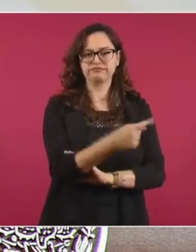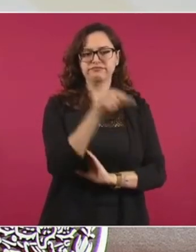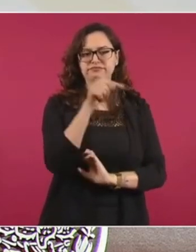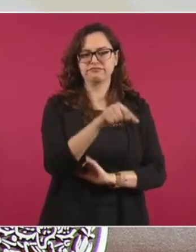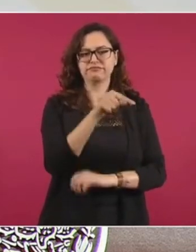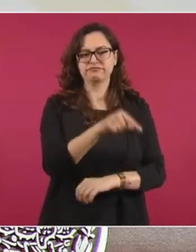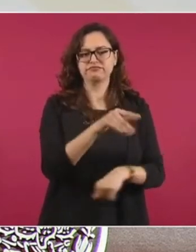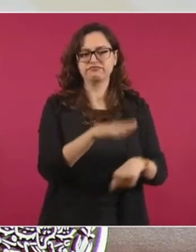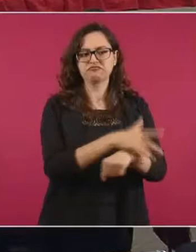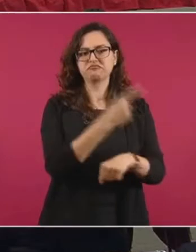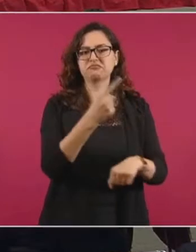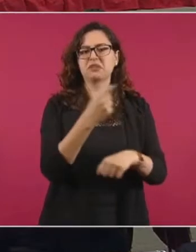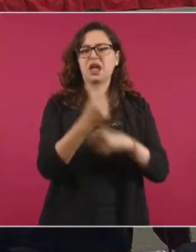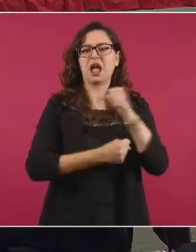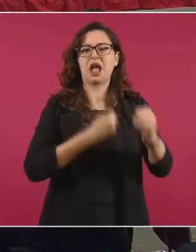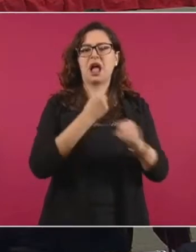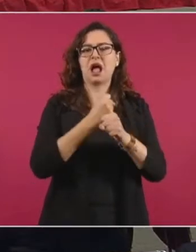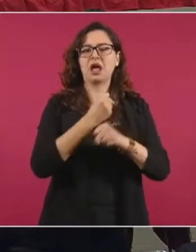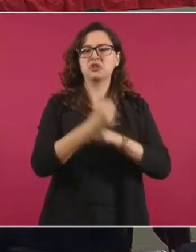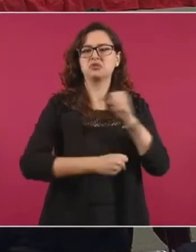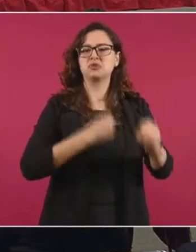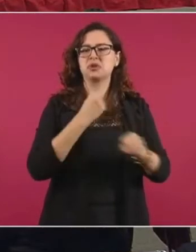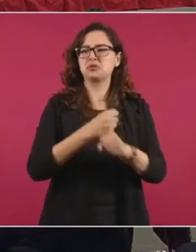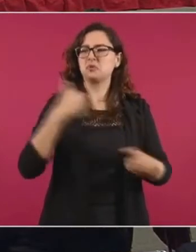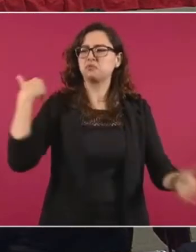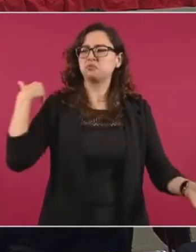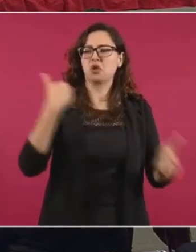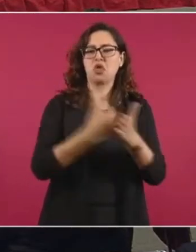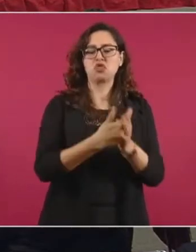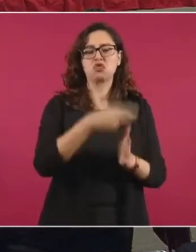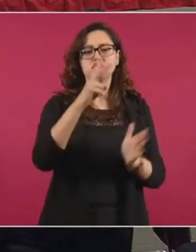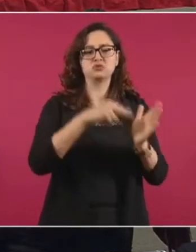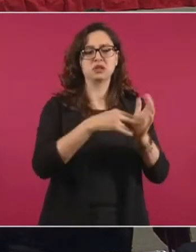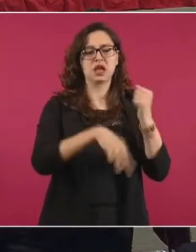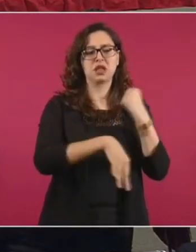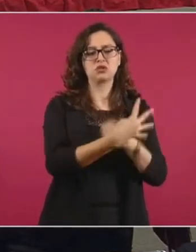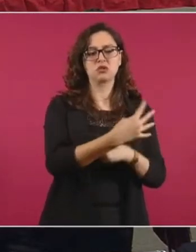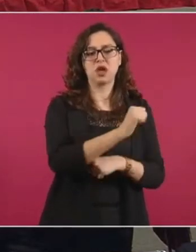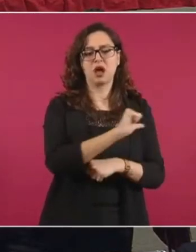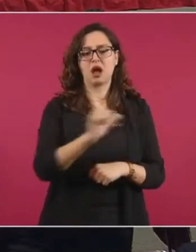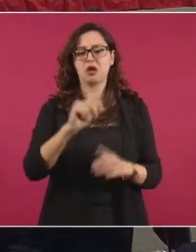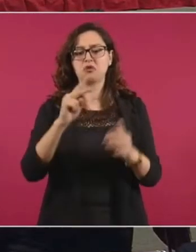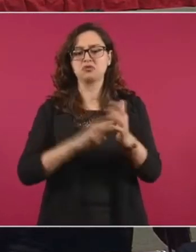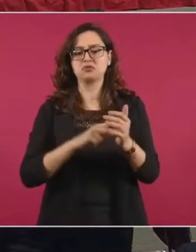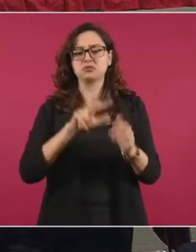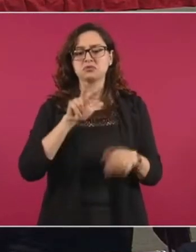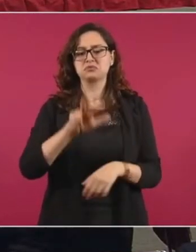de inversión del año 2014 al 2018 por su